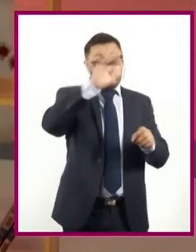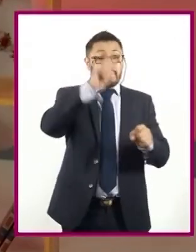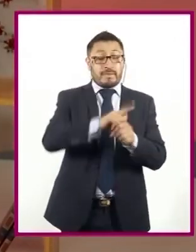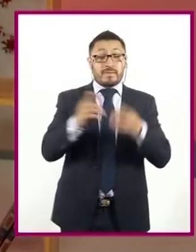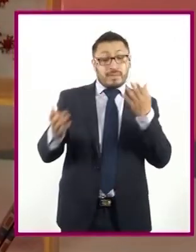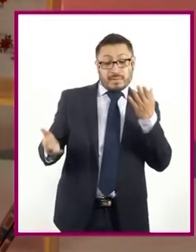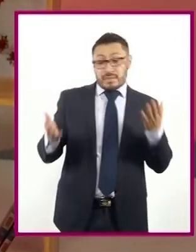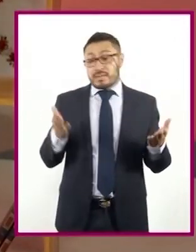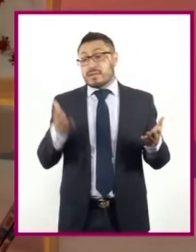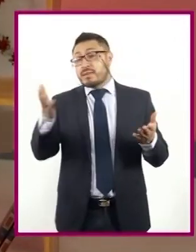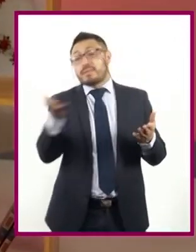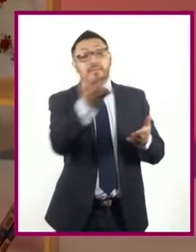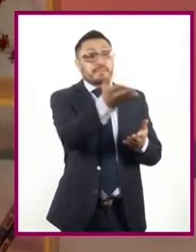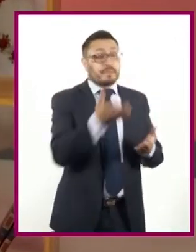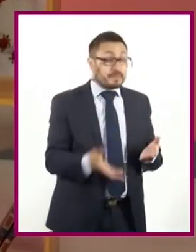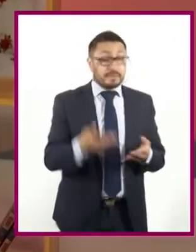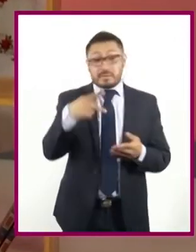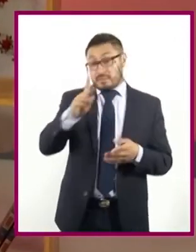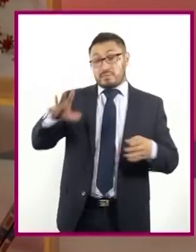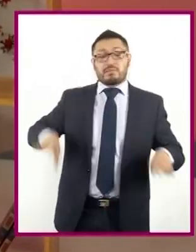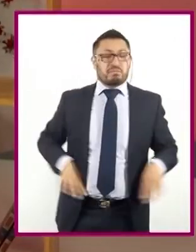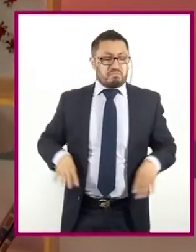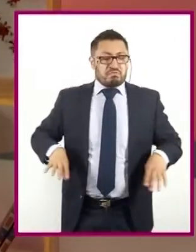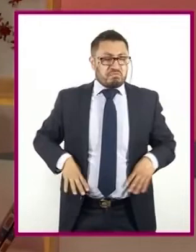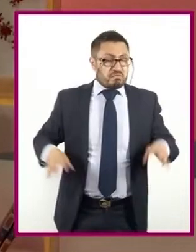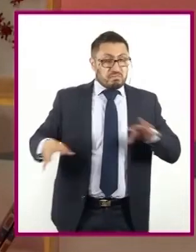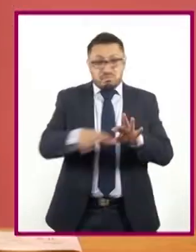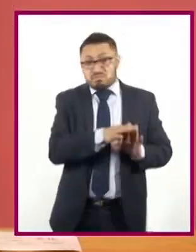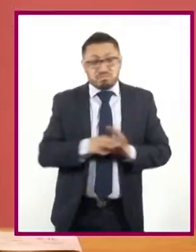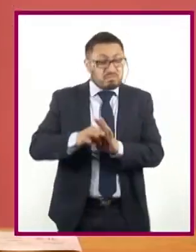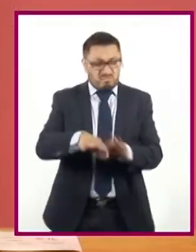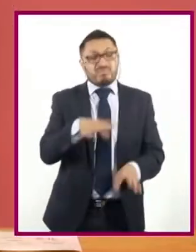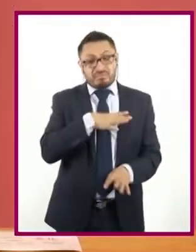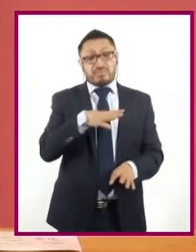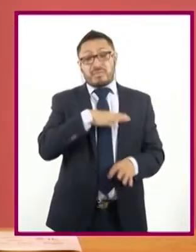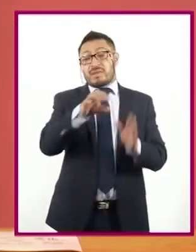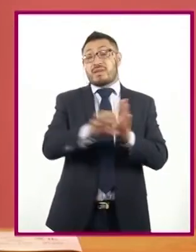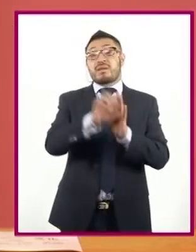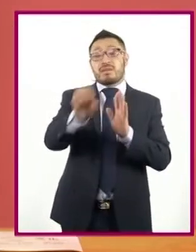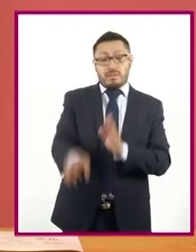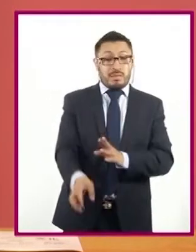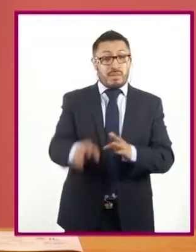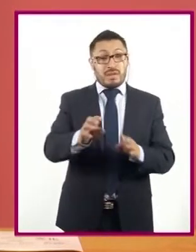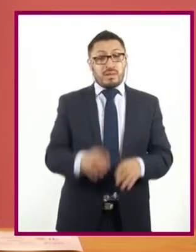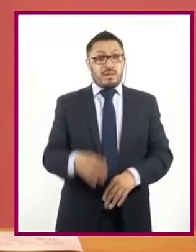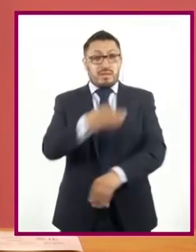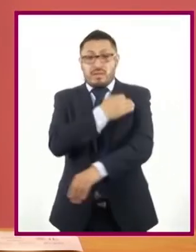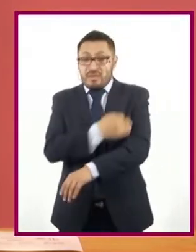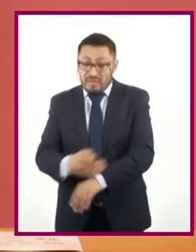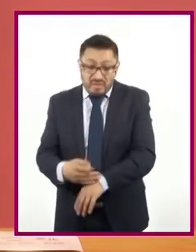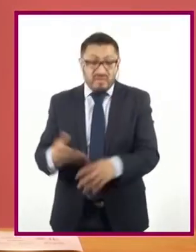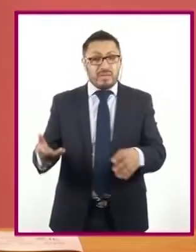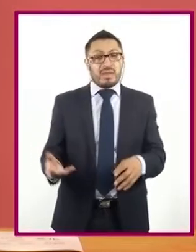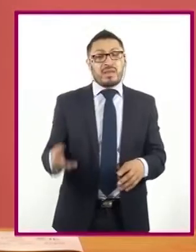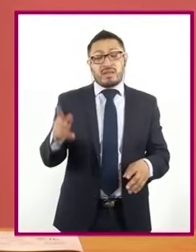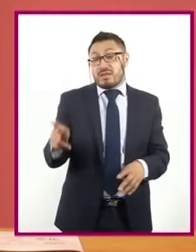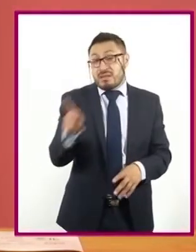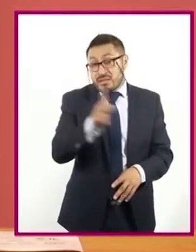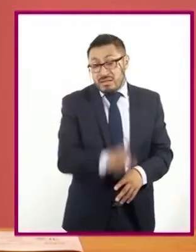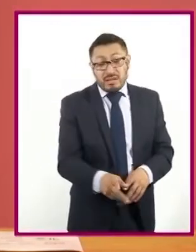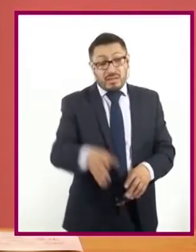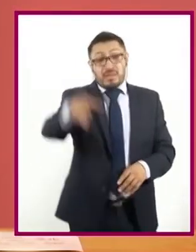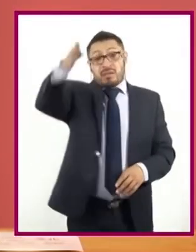Sin embargo, existen rasgos comunes a todas ellas. Por ejemplo, la reproducción, el parentesco y